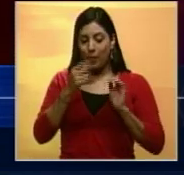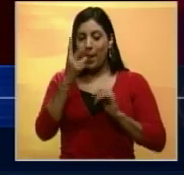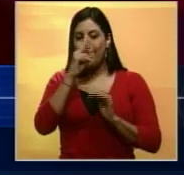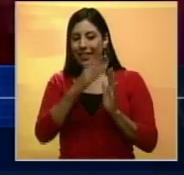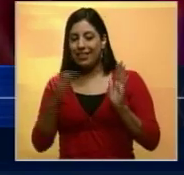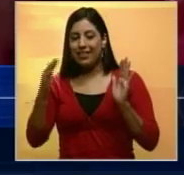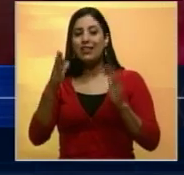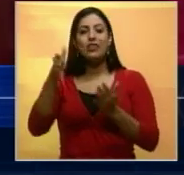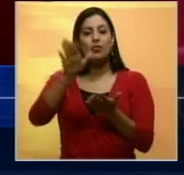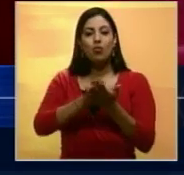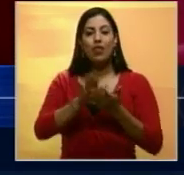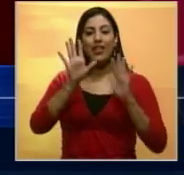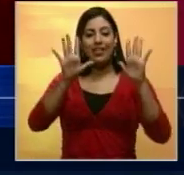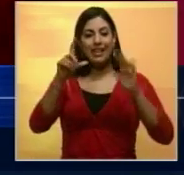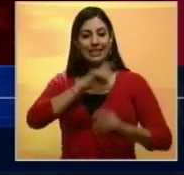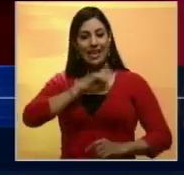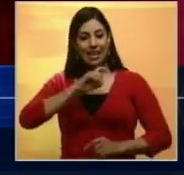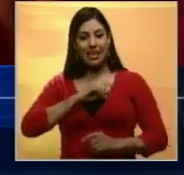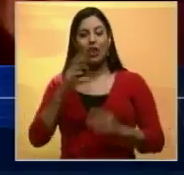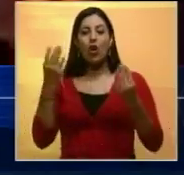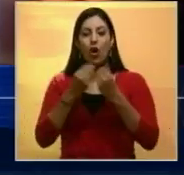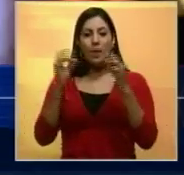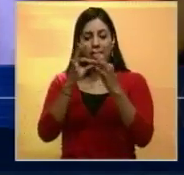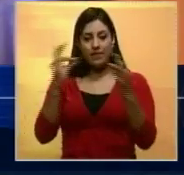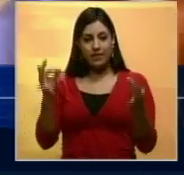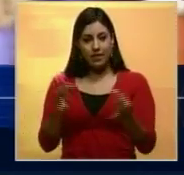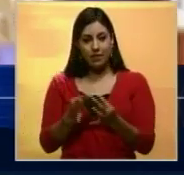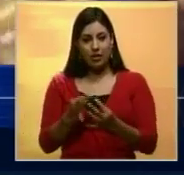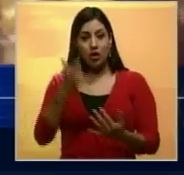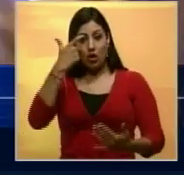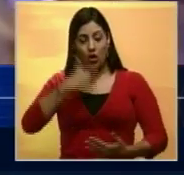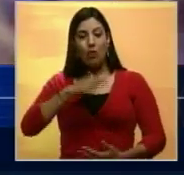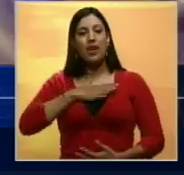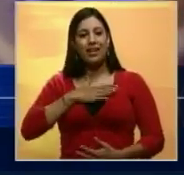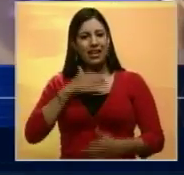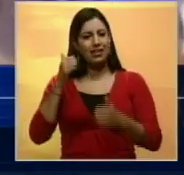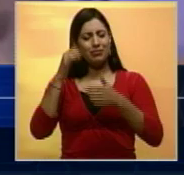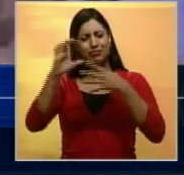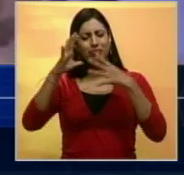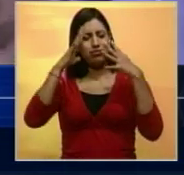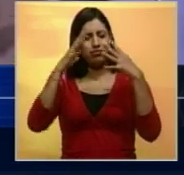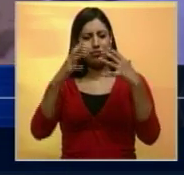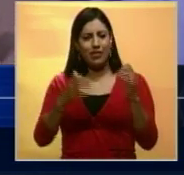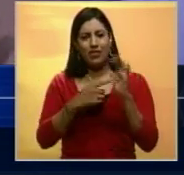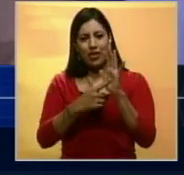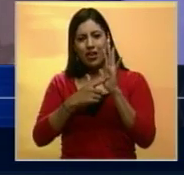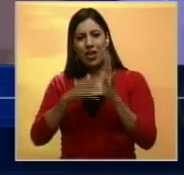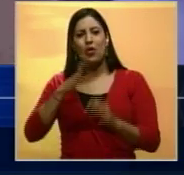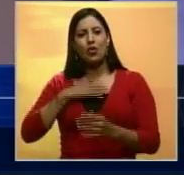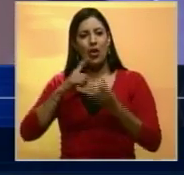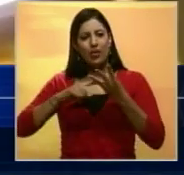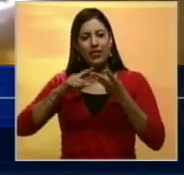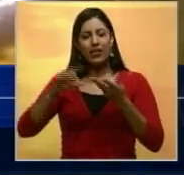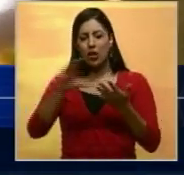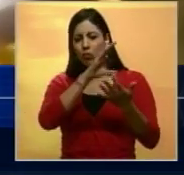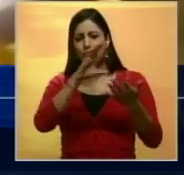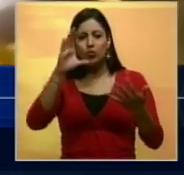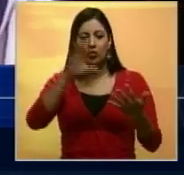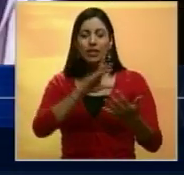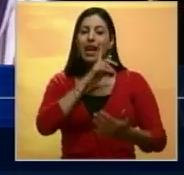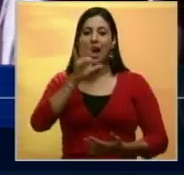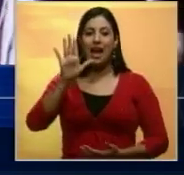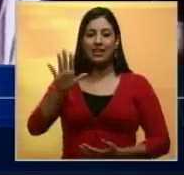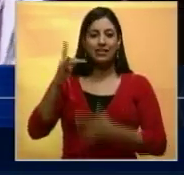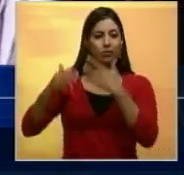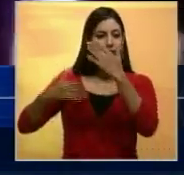XX, falleció el 10 de enero rodeado por su familia. Bowie dejó una carrera brillante y camaleónica con numerosas canciones que